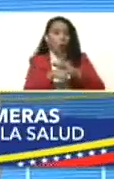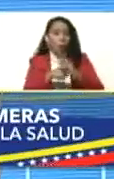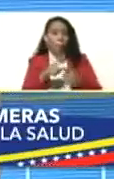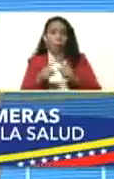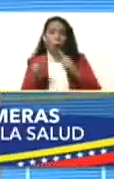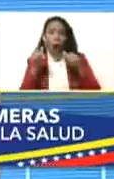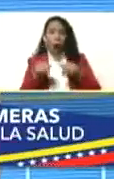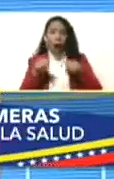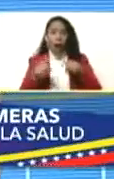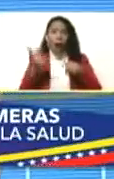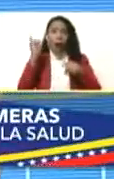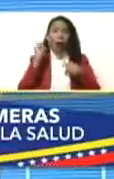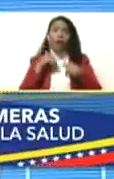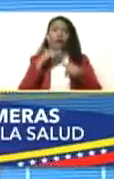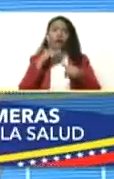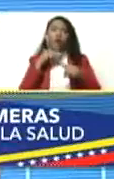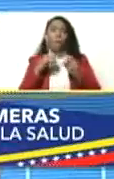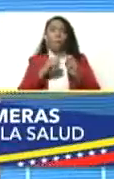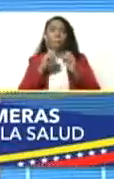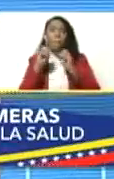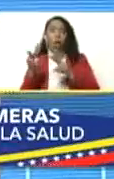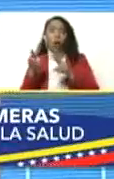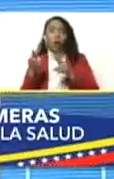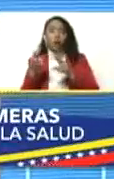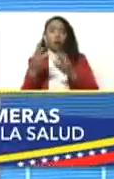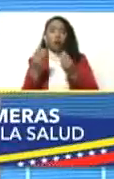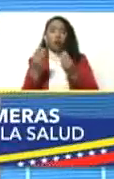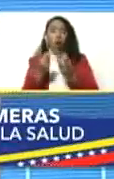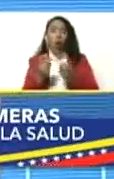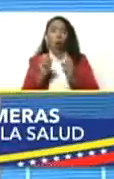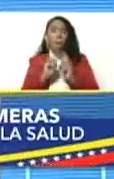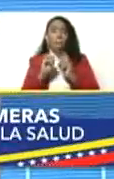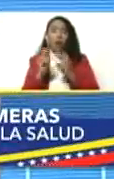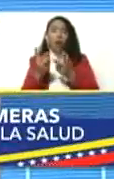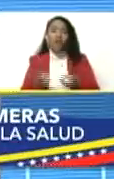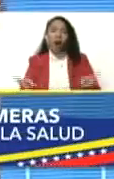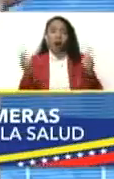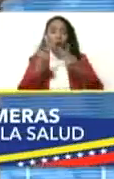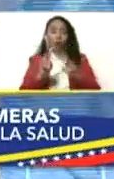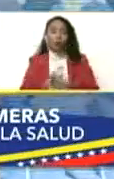acá gozamos de esa oportunidad, la cual valoramos.